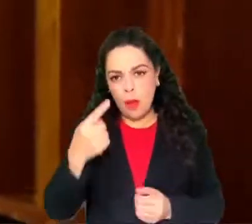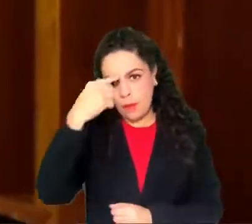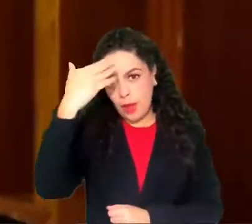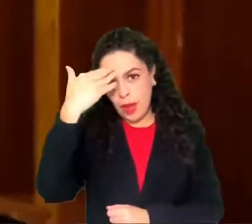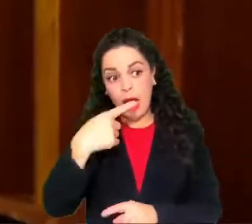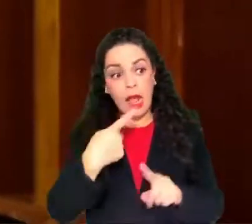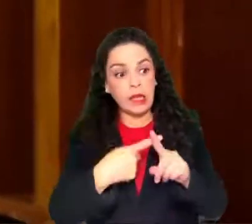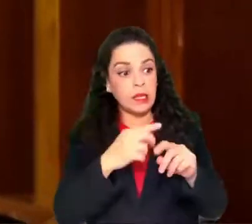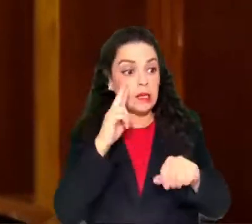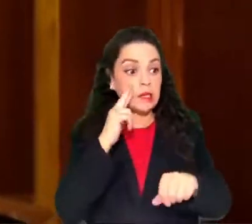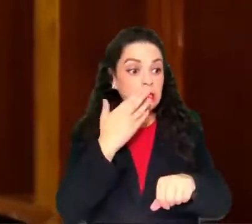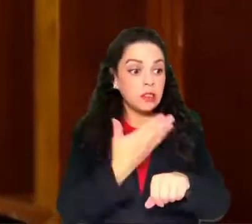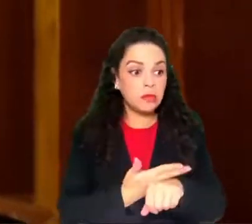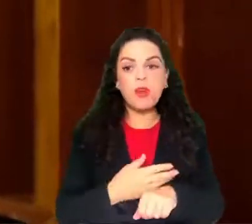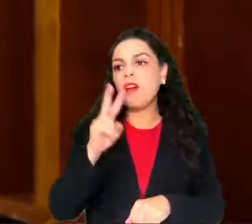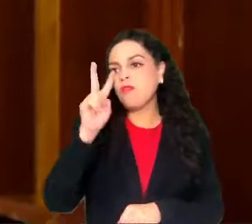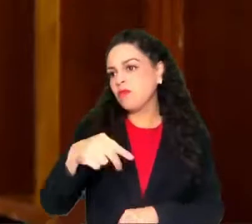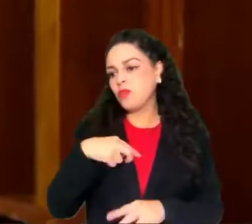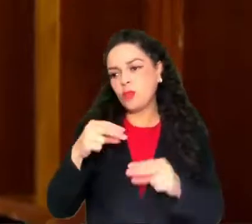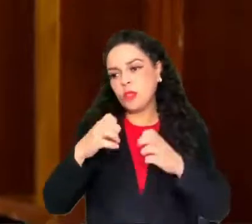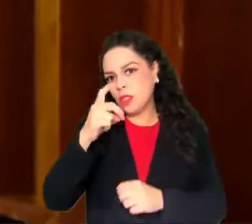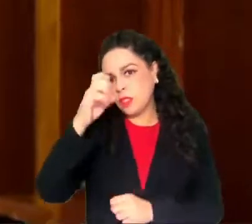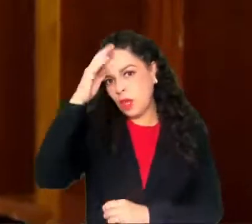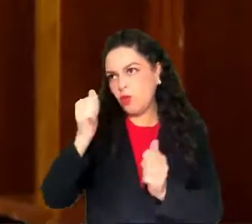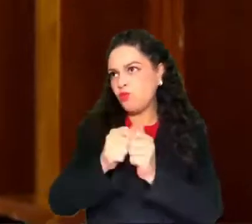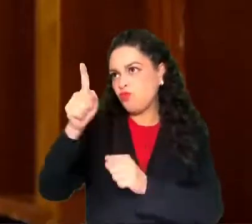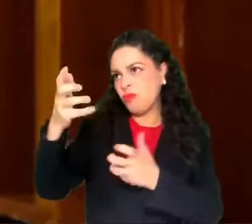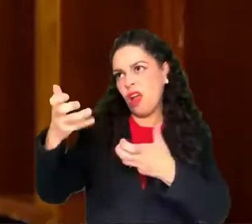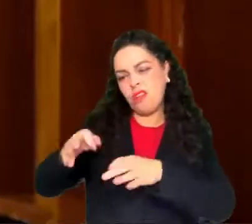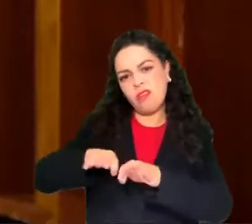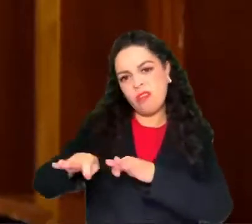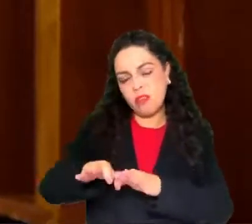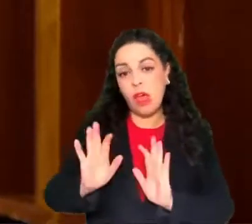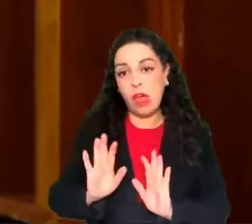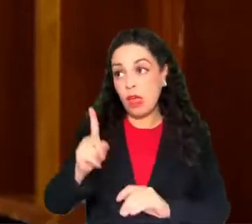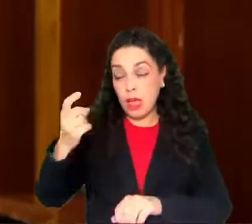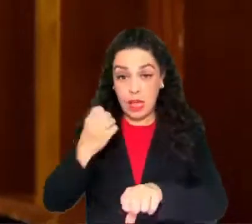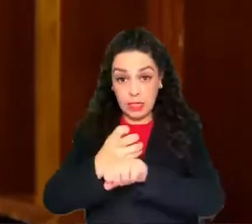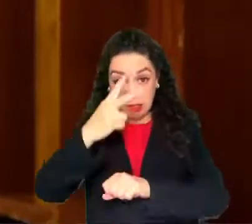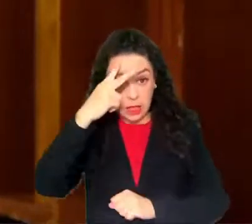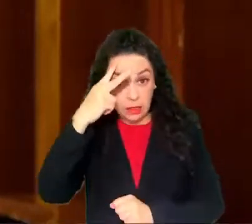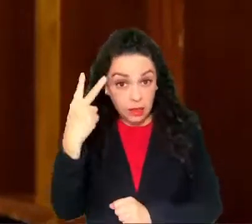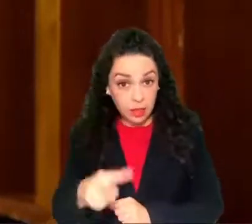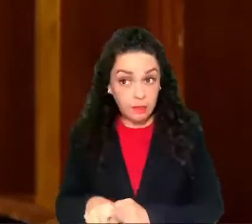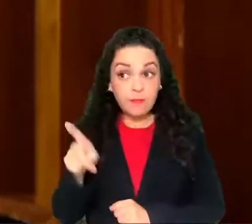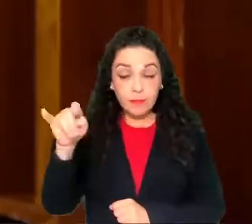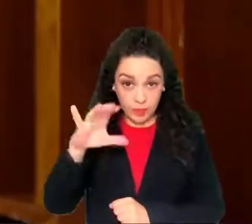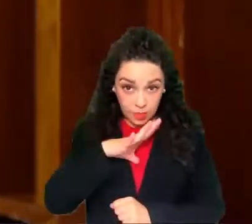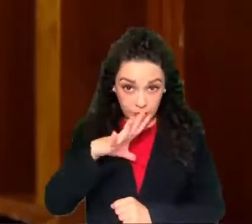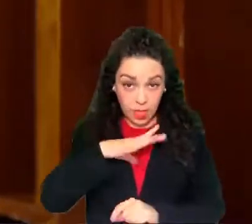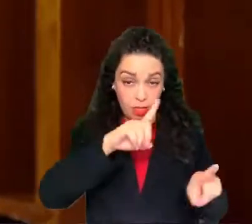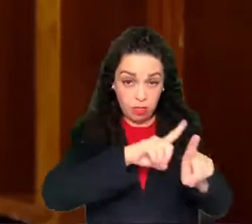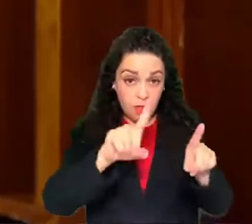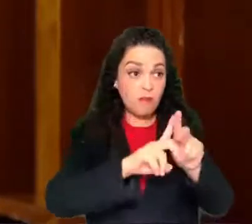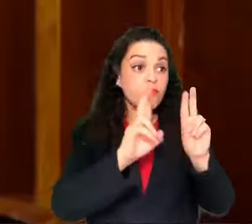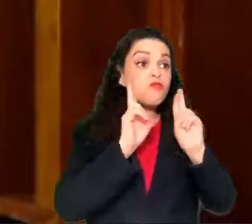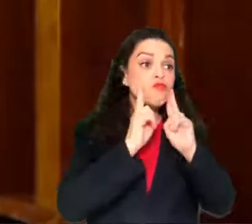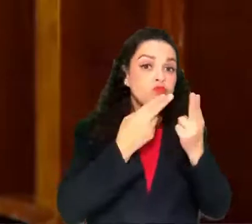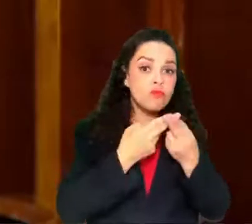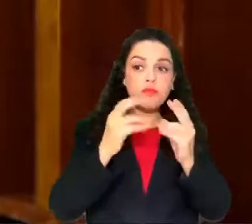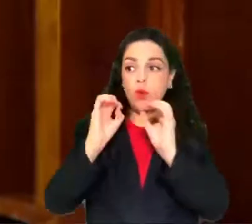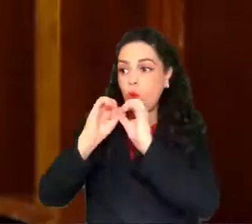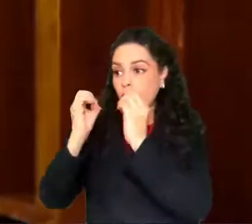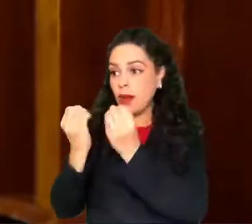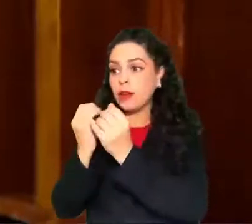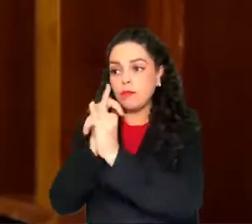las instituciones públicas del estado de mexico cuentan con estas unidades y los organismos autónomos no son la